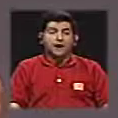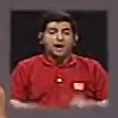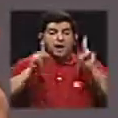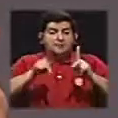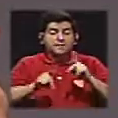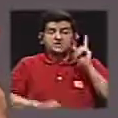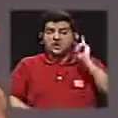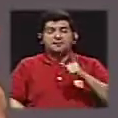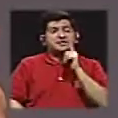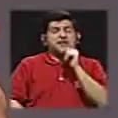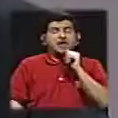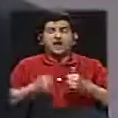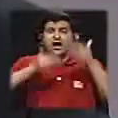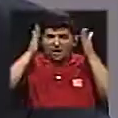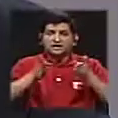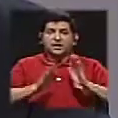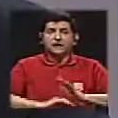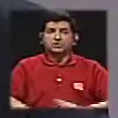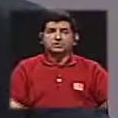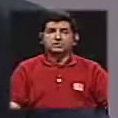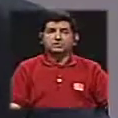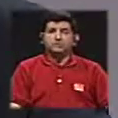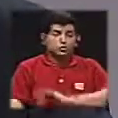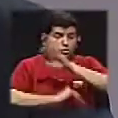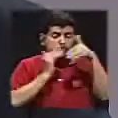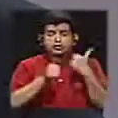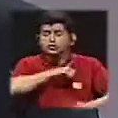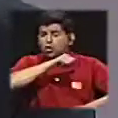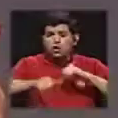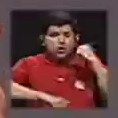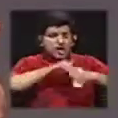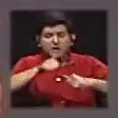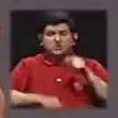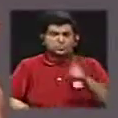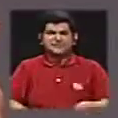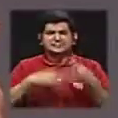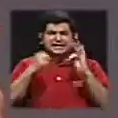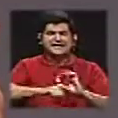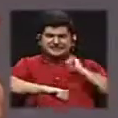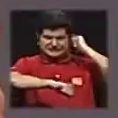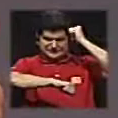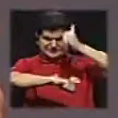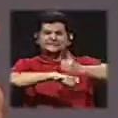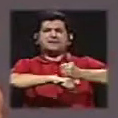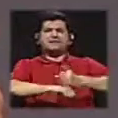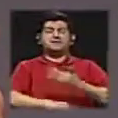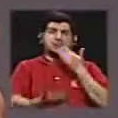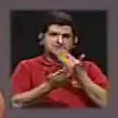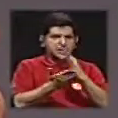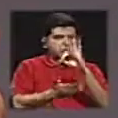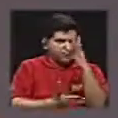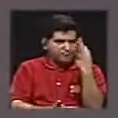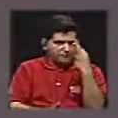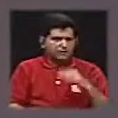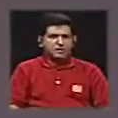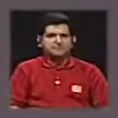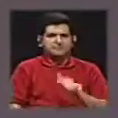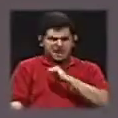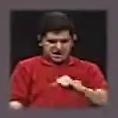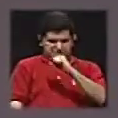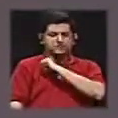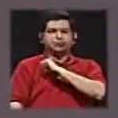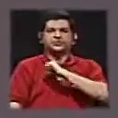el candidato, ¿verdad? Entonces, todas las luchas que dio fue para imponer, en el buen sentido, la